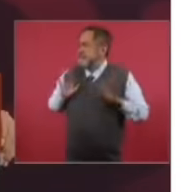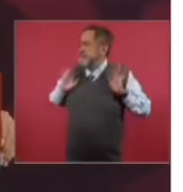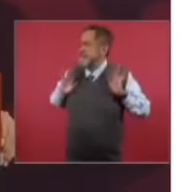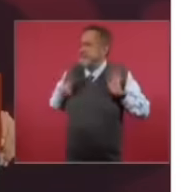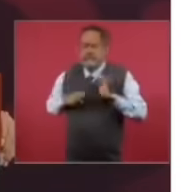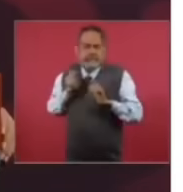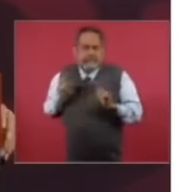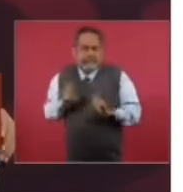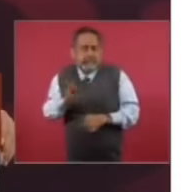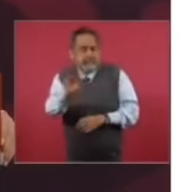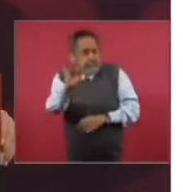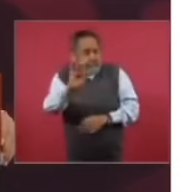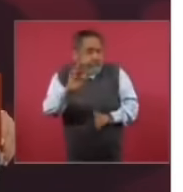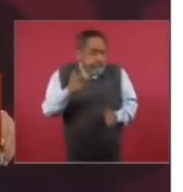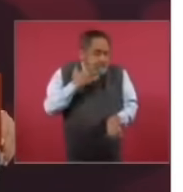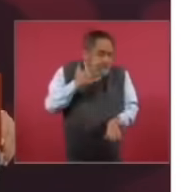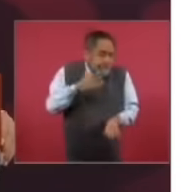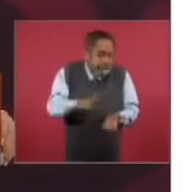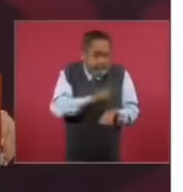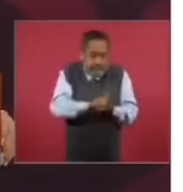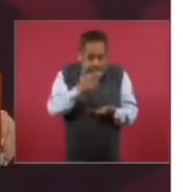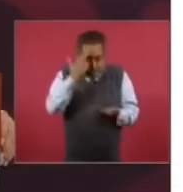del Poder Judicial.